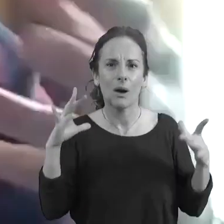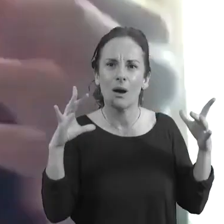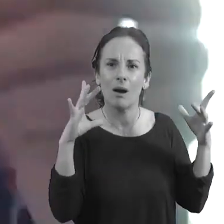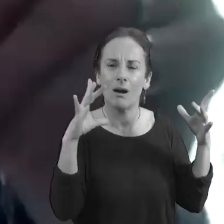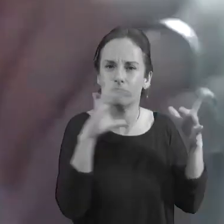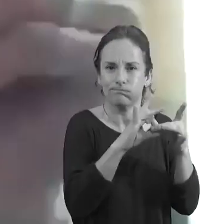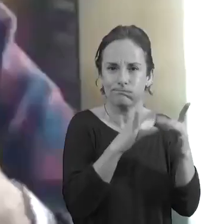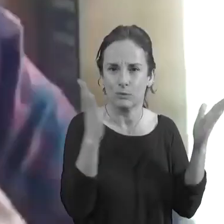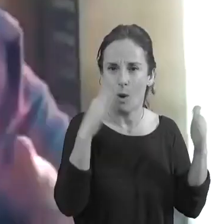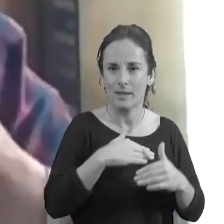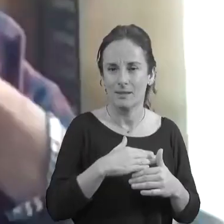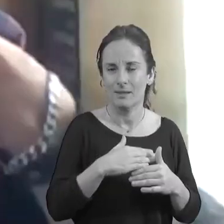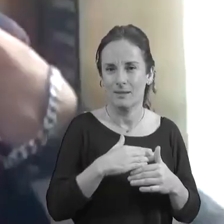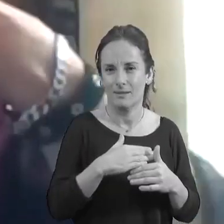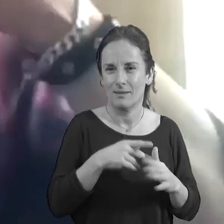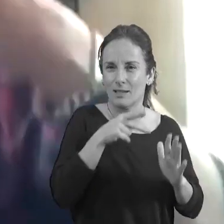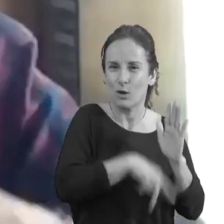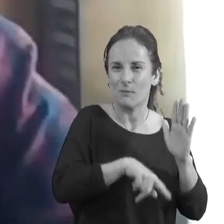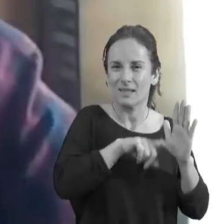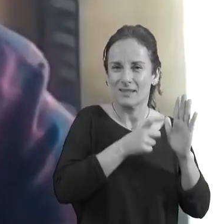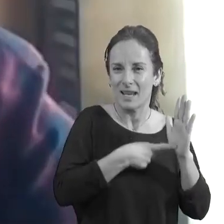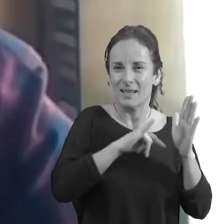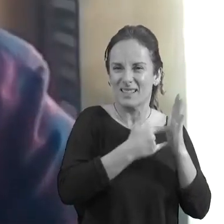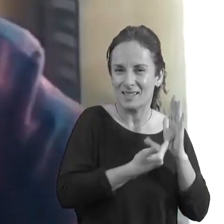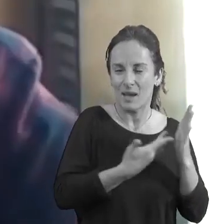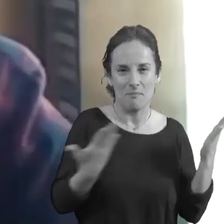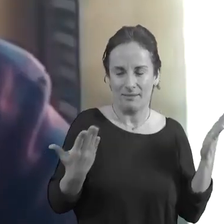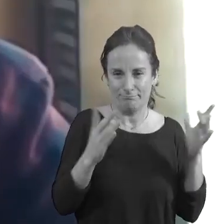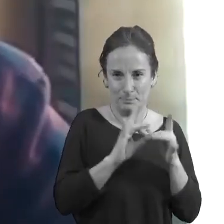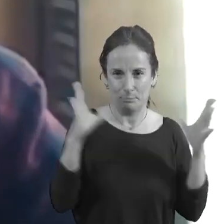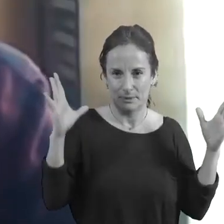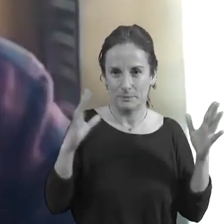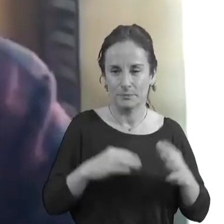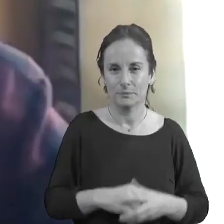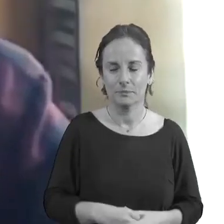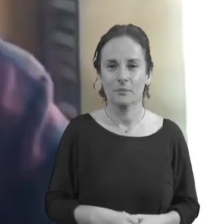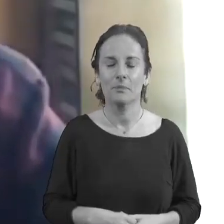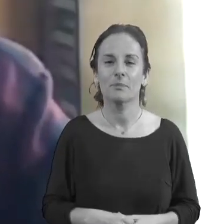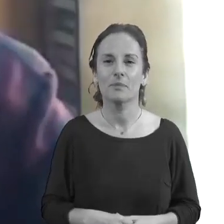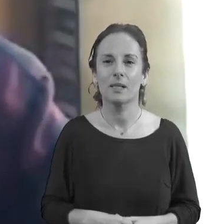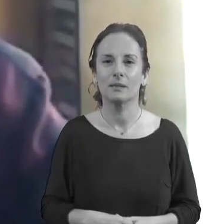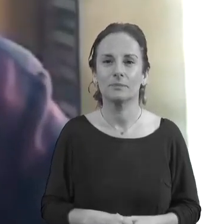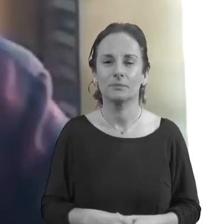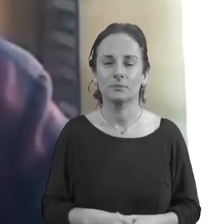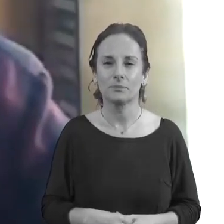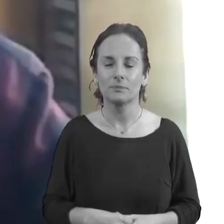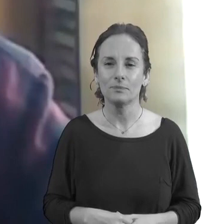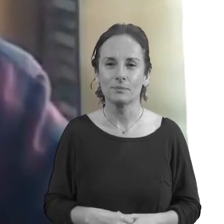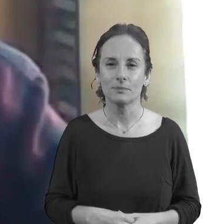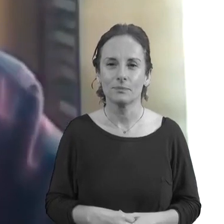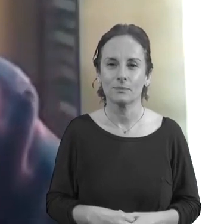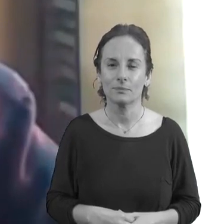claro, porque el feminismo precisamente está siendo estas piedrecitas en la máquina también heteropatriarcal,